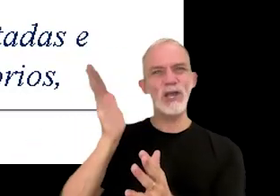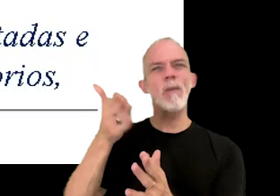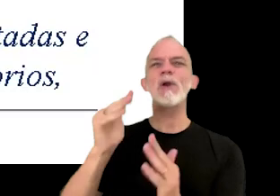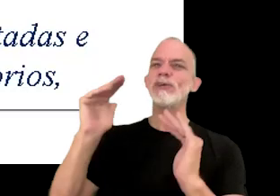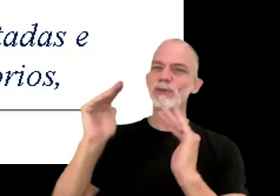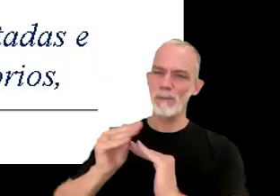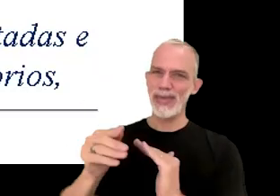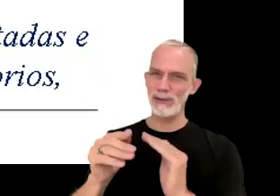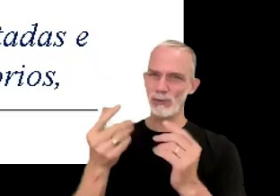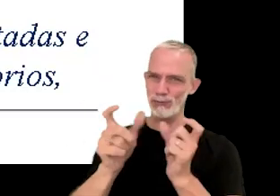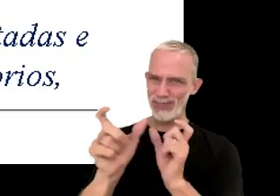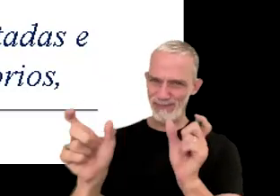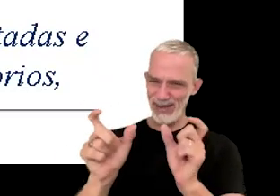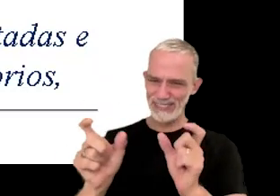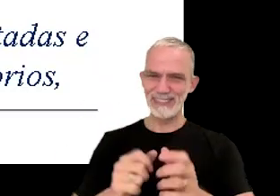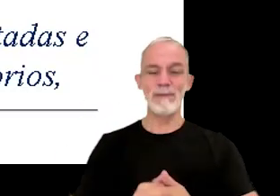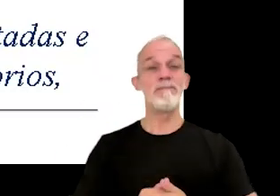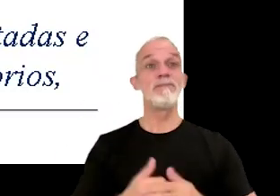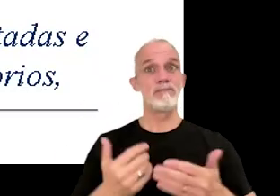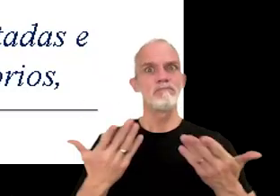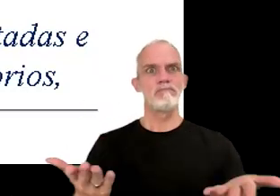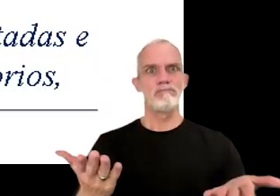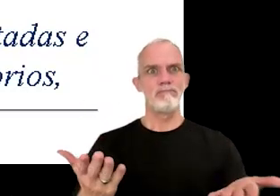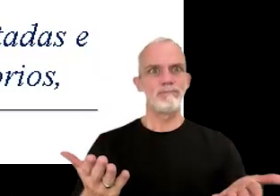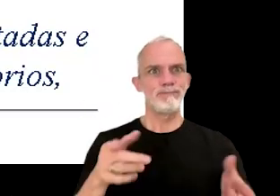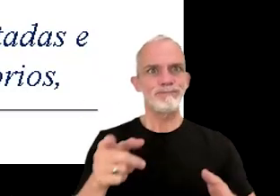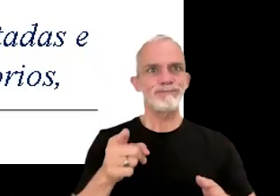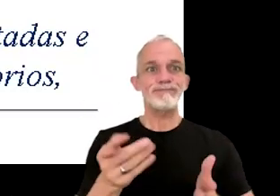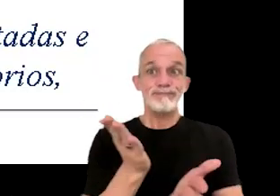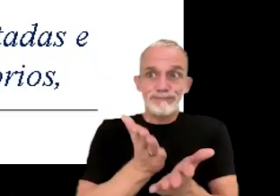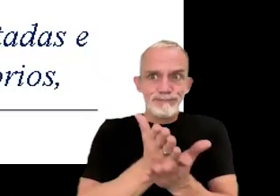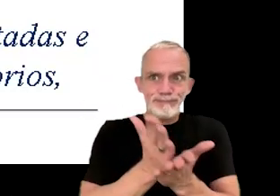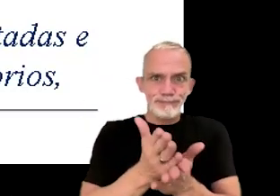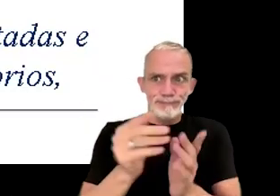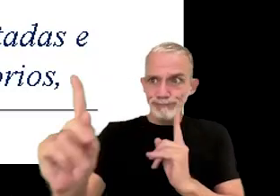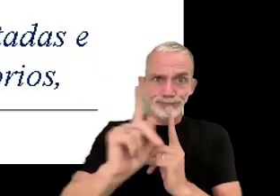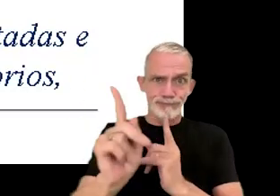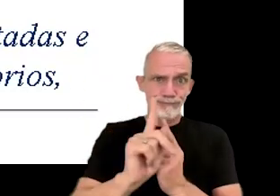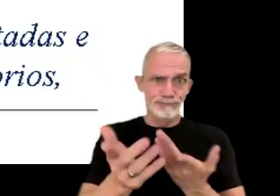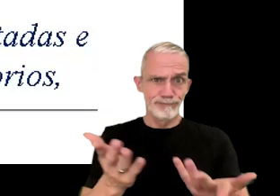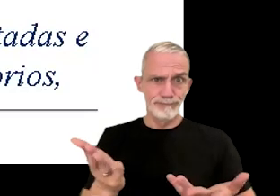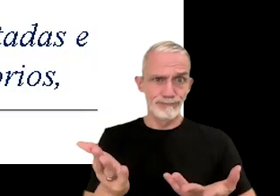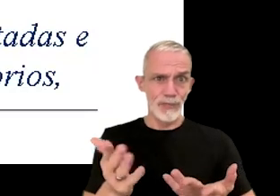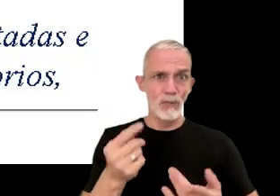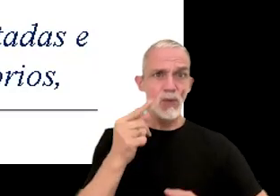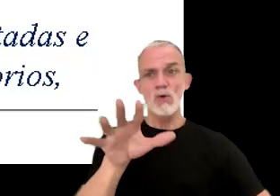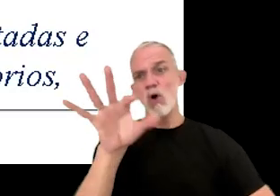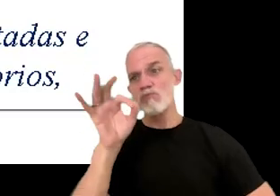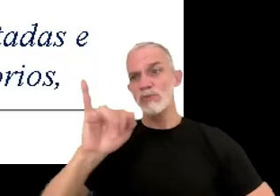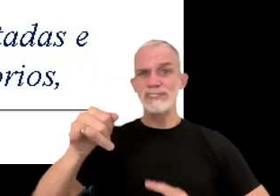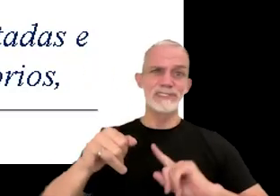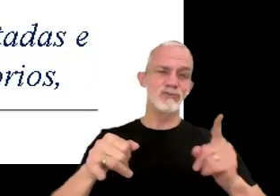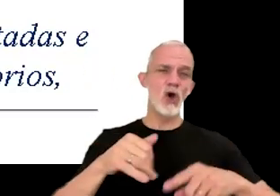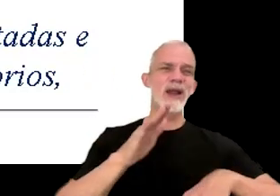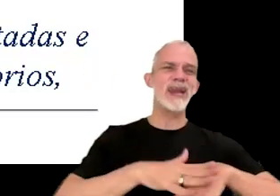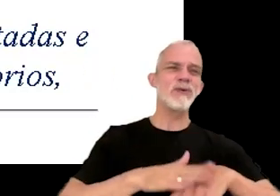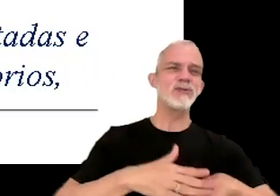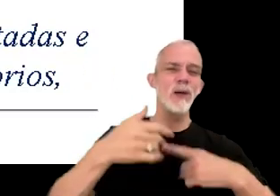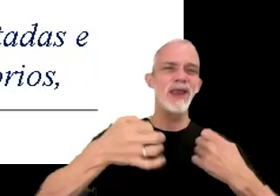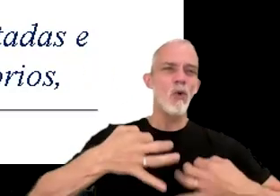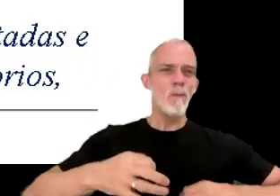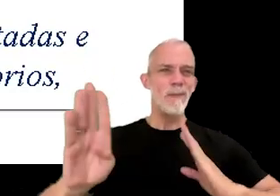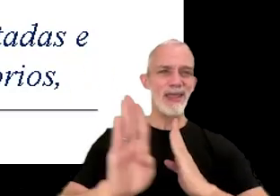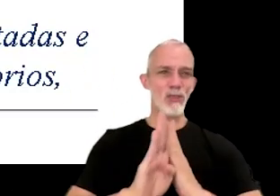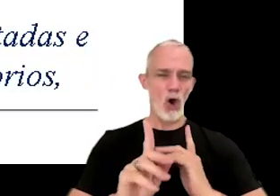0,375%. Por supuesto que es derecho del contribuyente ejercer la opción como responsable y cumplidor, pero